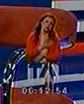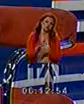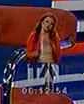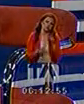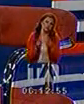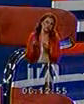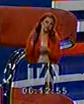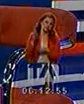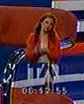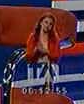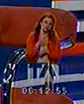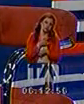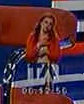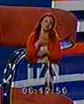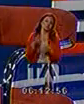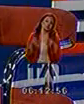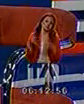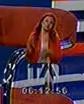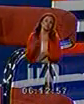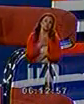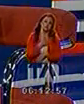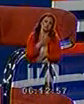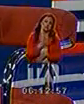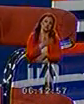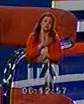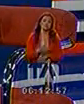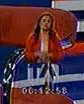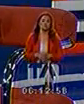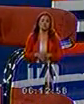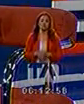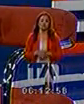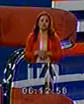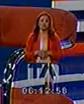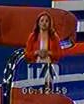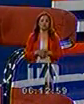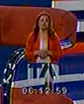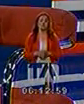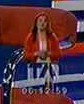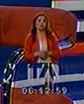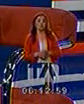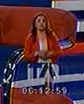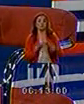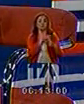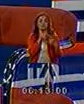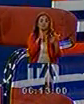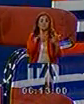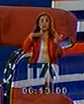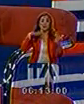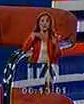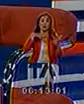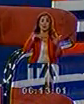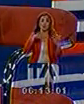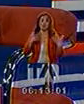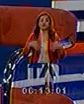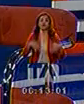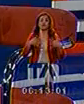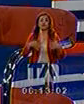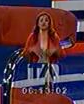en el sistema de seguridad y de justicia. Ambos consideraron el linchamiento y asesinato de 3 personas en Pozorja,